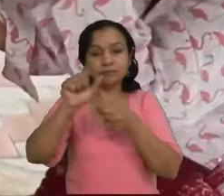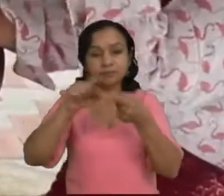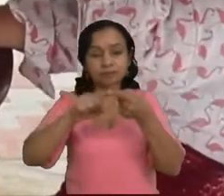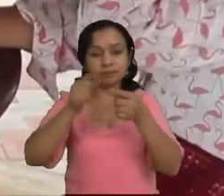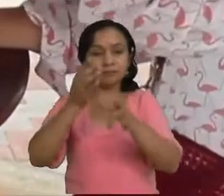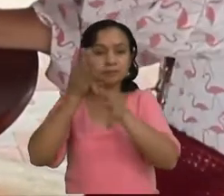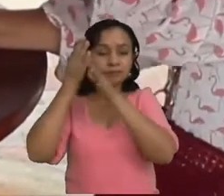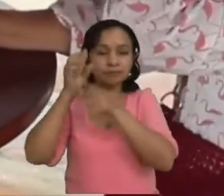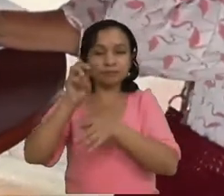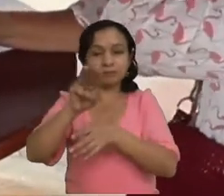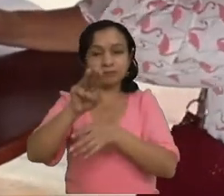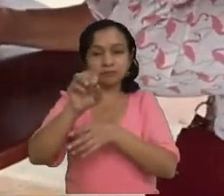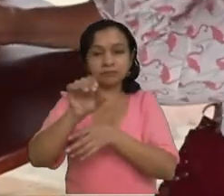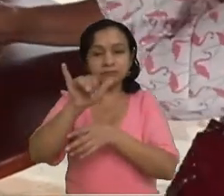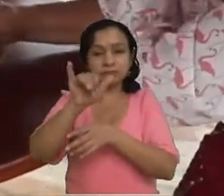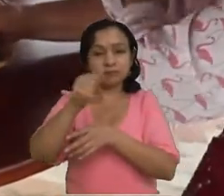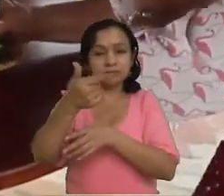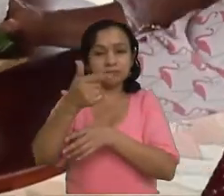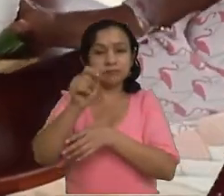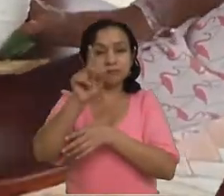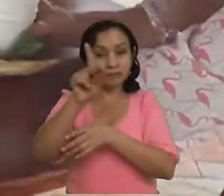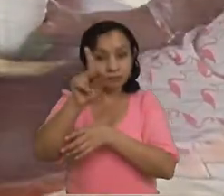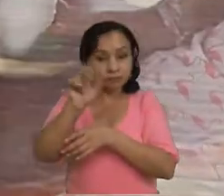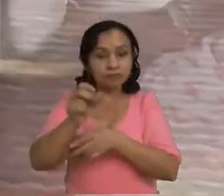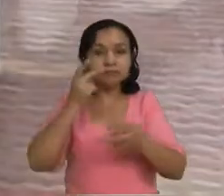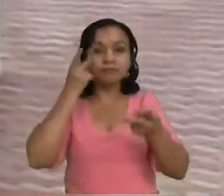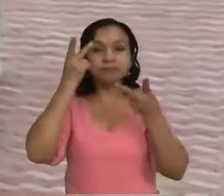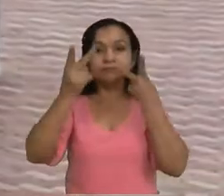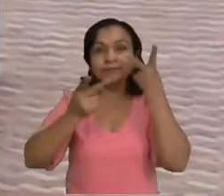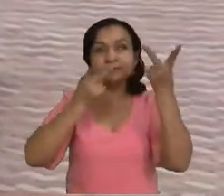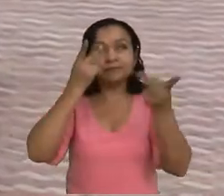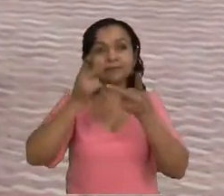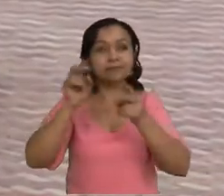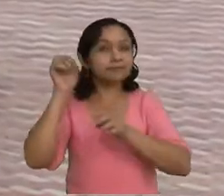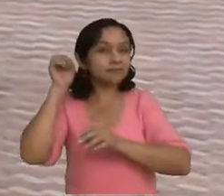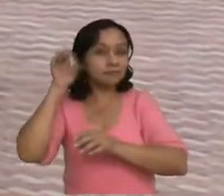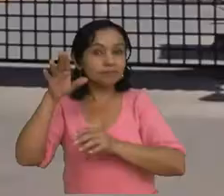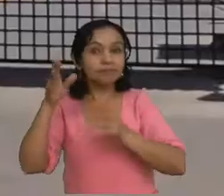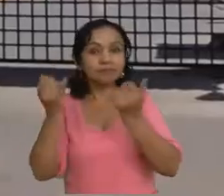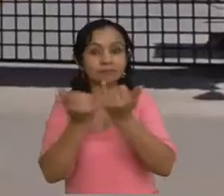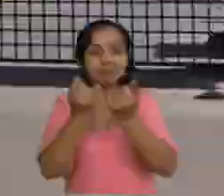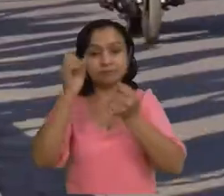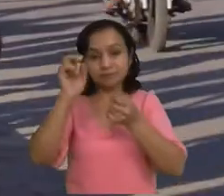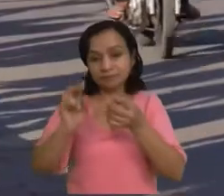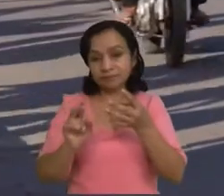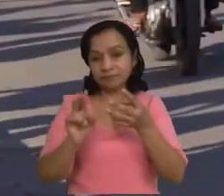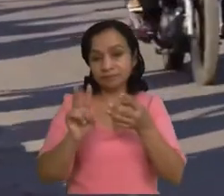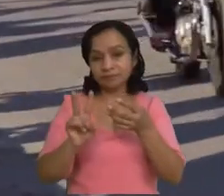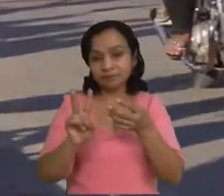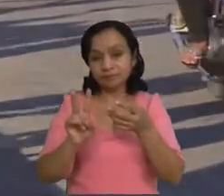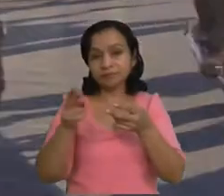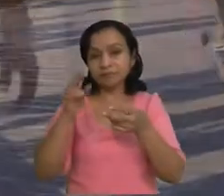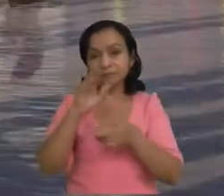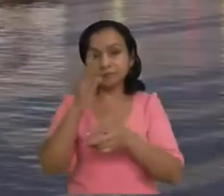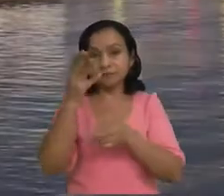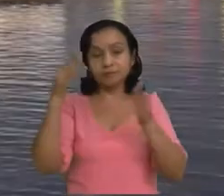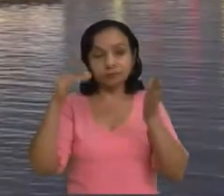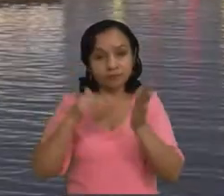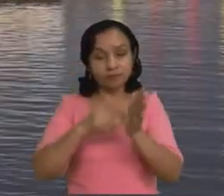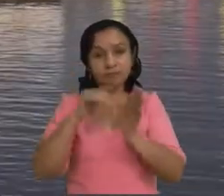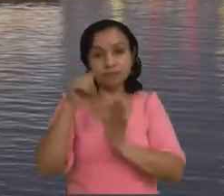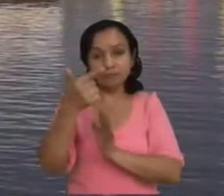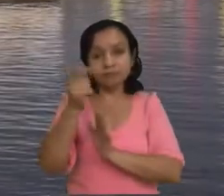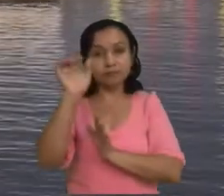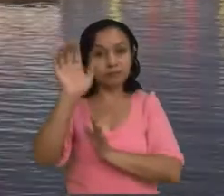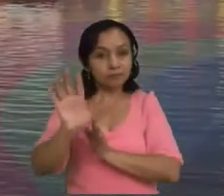y Moyogalpa están repuntando con visitas de nacionales y extranjeros. El segundo registró